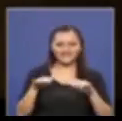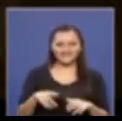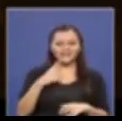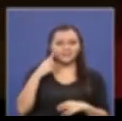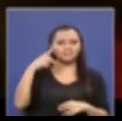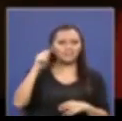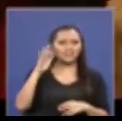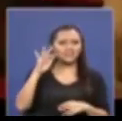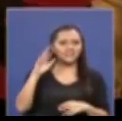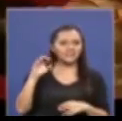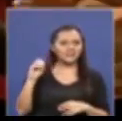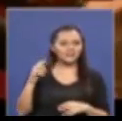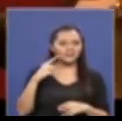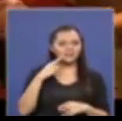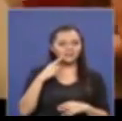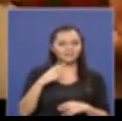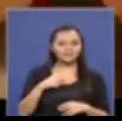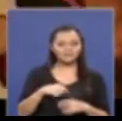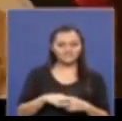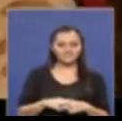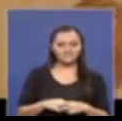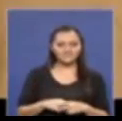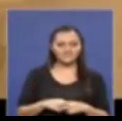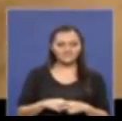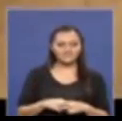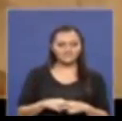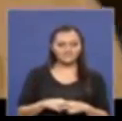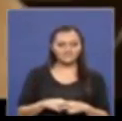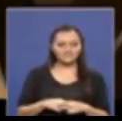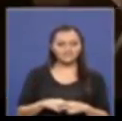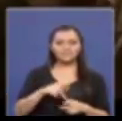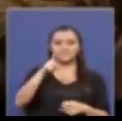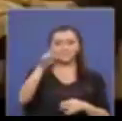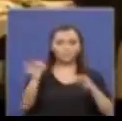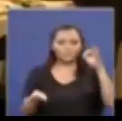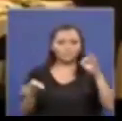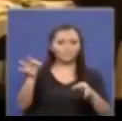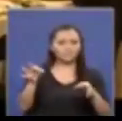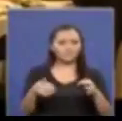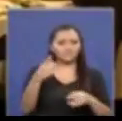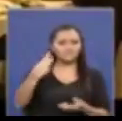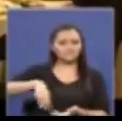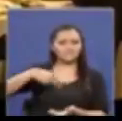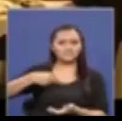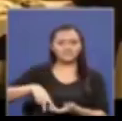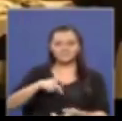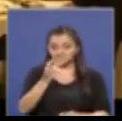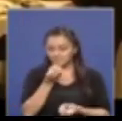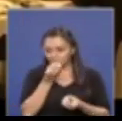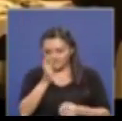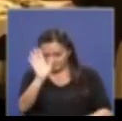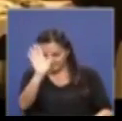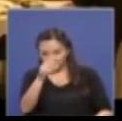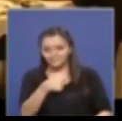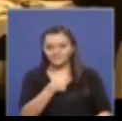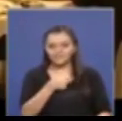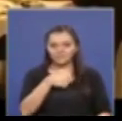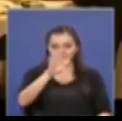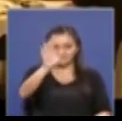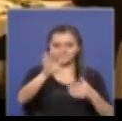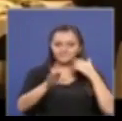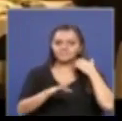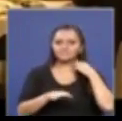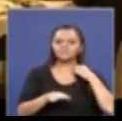Patiño, pues Patiño se tiene resortes en los pies. ¿Ya? Y Gustavo Vidal también, ¿eh? Voy a contarle una infidencia. Aquí